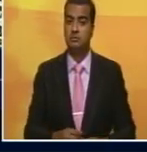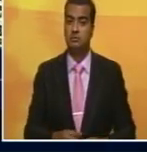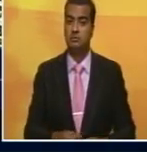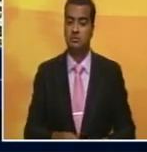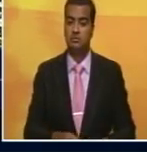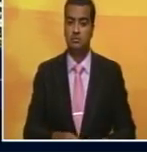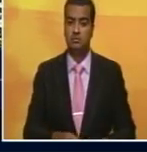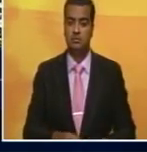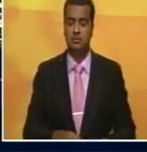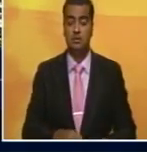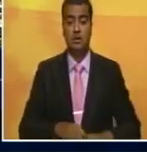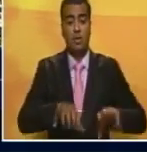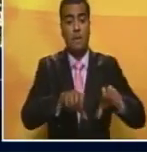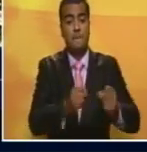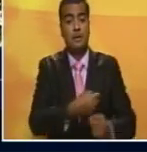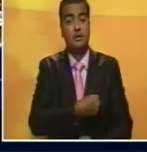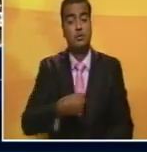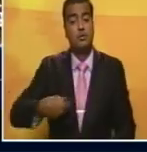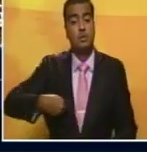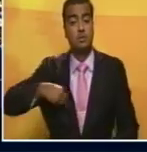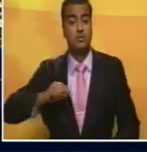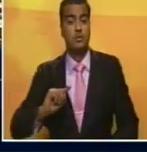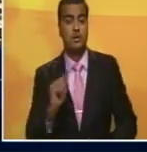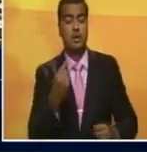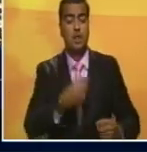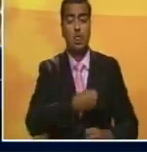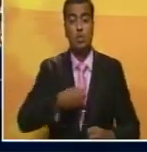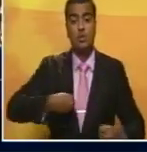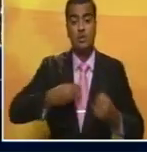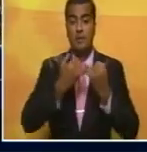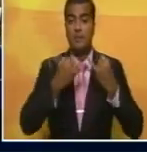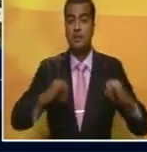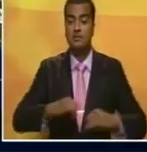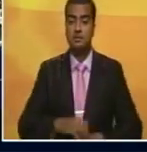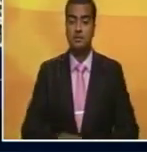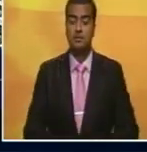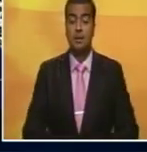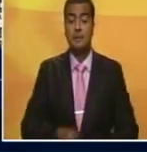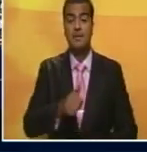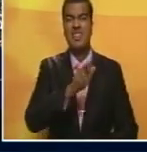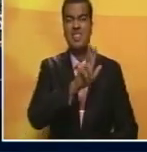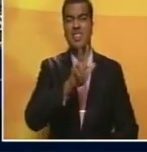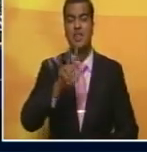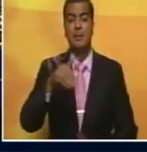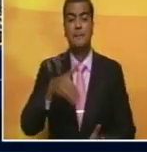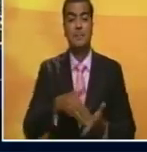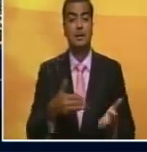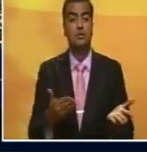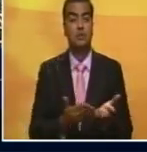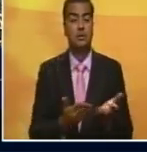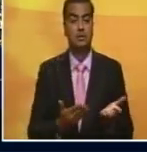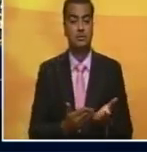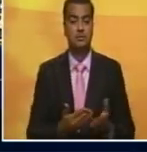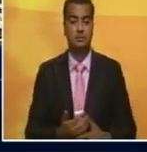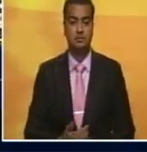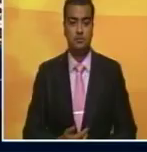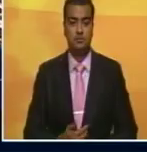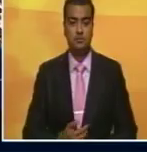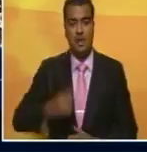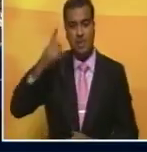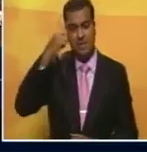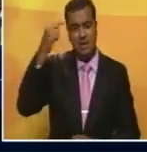quebrantar nuestra soberanía, nuestra independencia. Y más de 33.000 estudiantes que día a